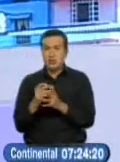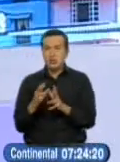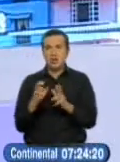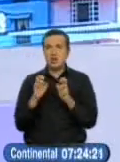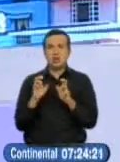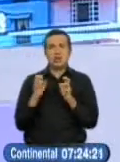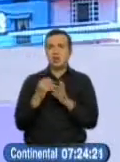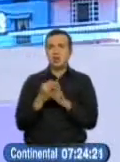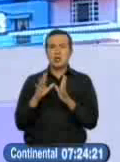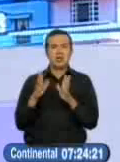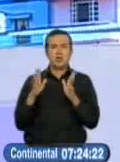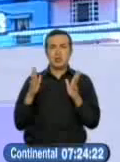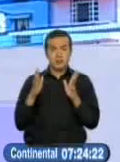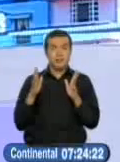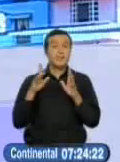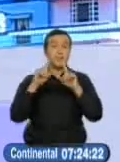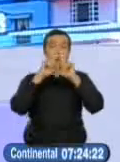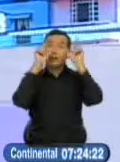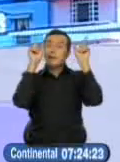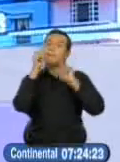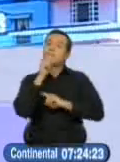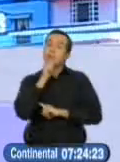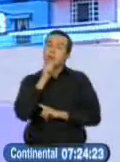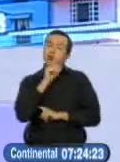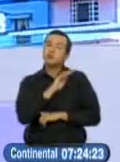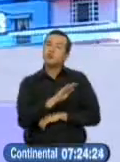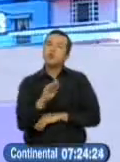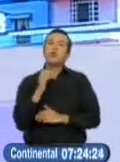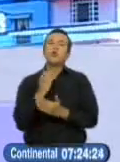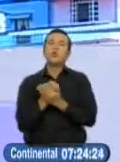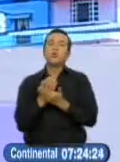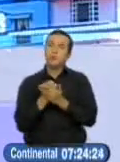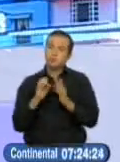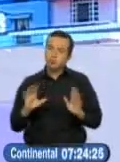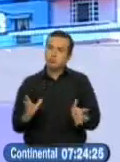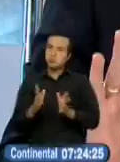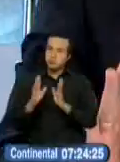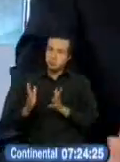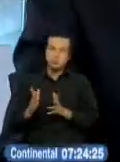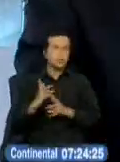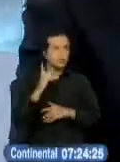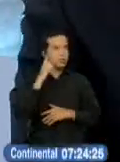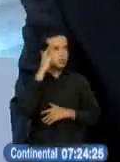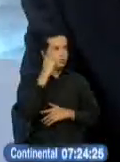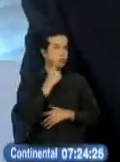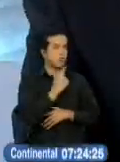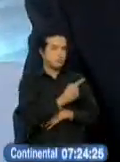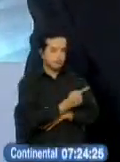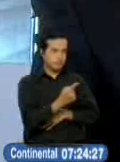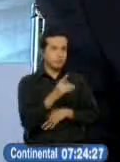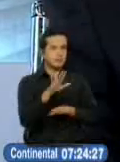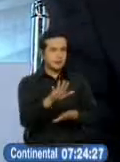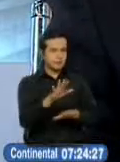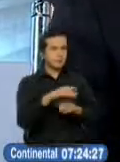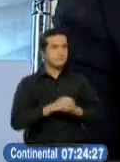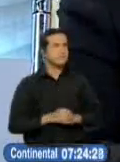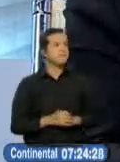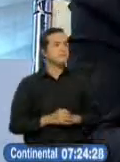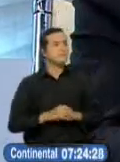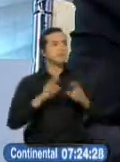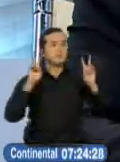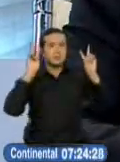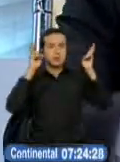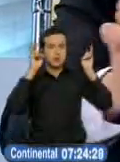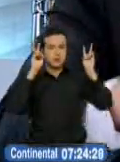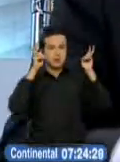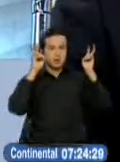por último, el sector privado debe ser el motor de la economía, Carlos. Bueno, no hay otro camino. Eso lo ha dicho el gobierno. Ahora, vamos a lo siguiente. Tú me dices, el tema del